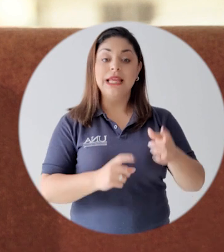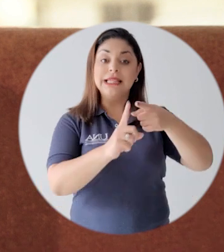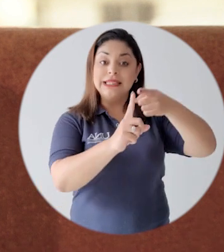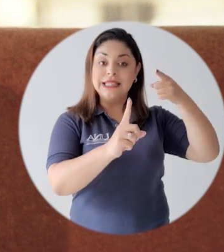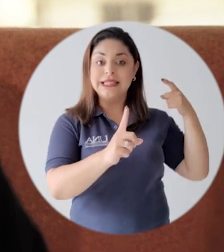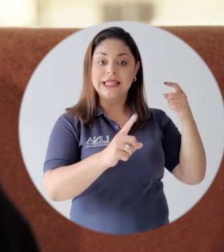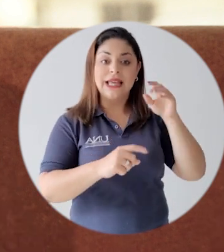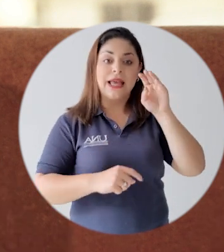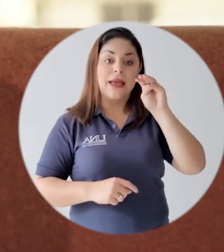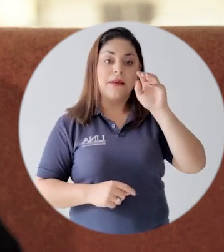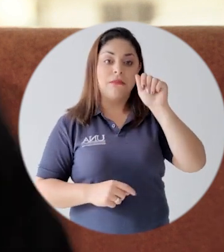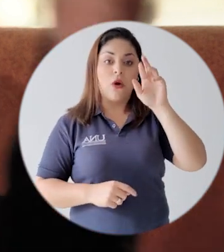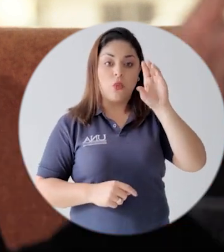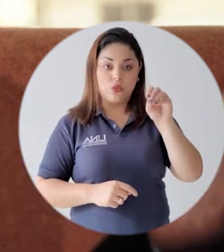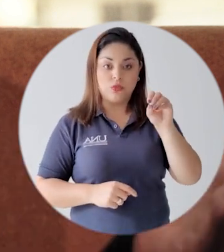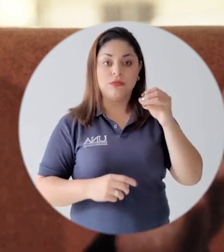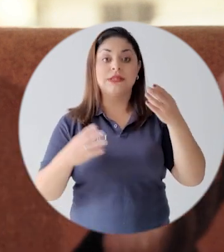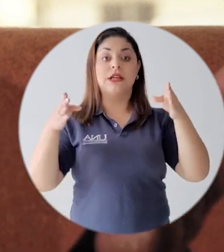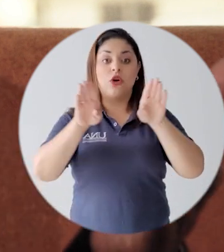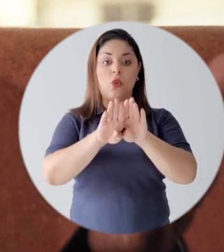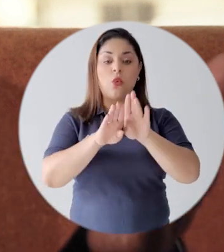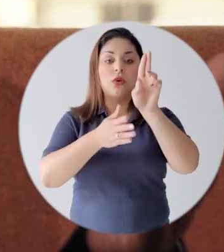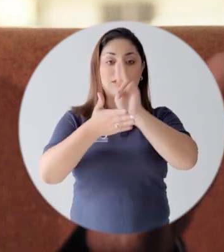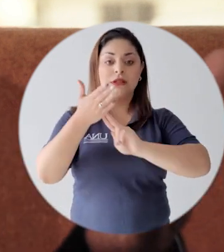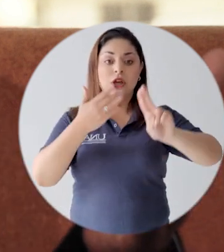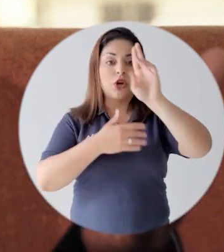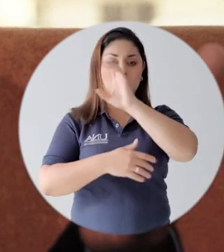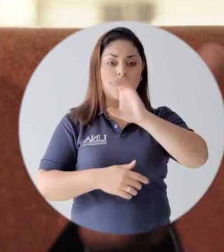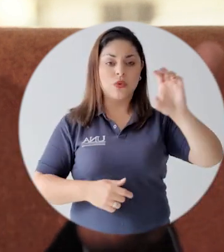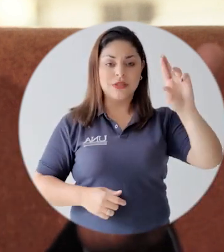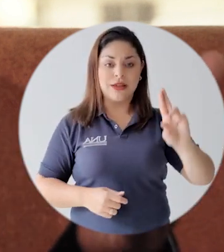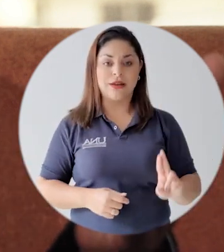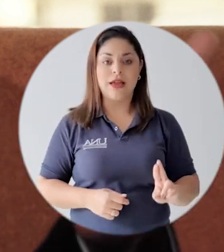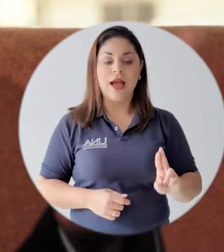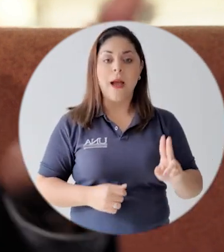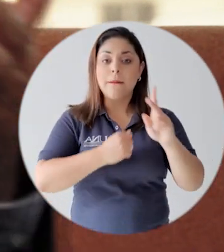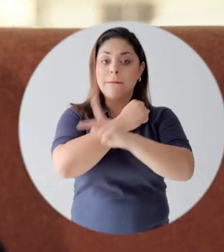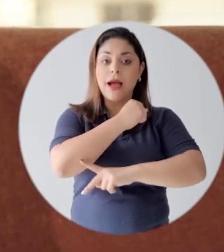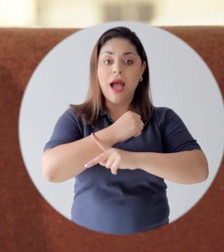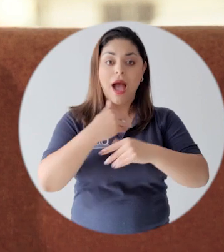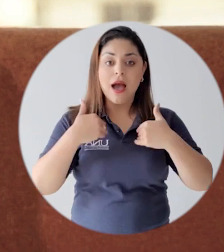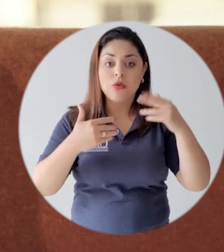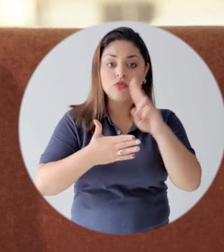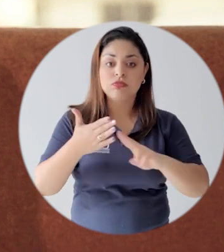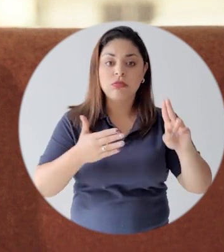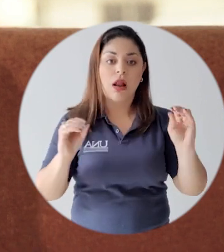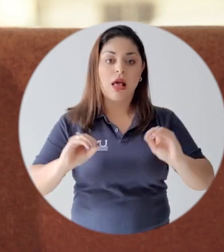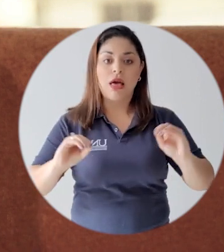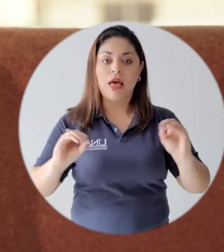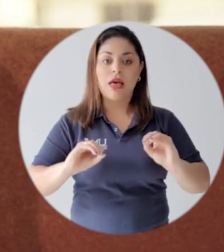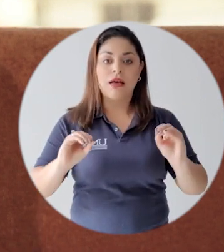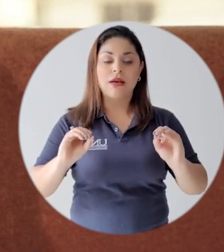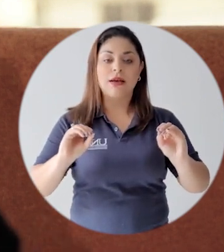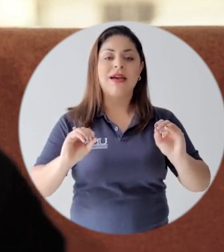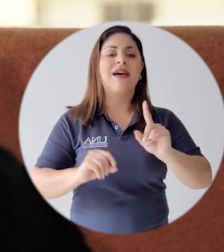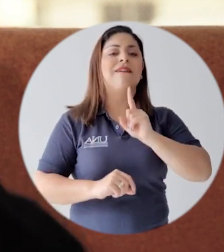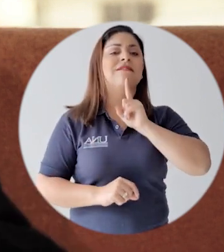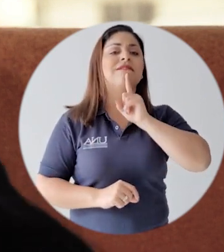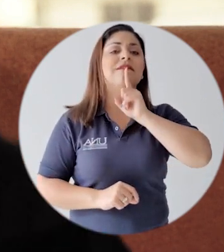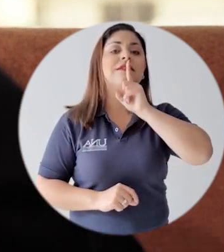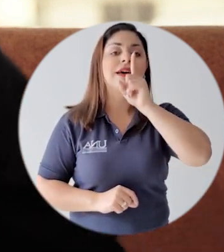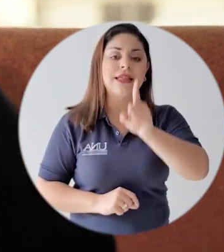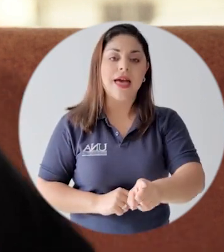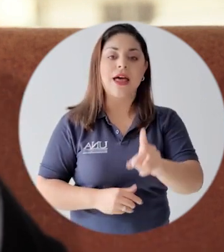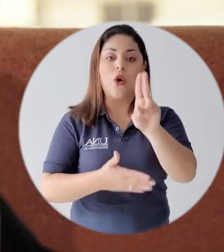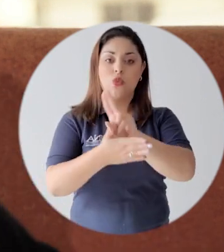Desde que don Mauro cerró la Universidad de Costa Rica, el país no tuvo universidad. Nuestra